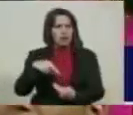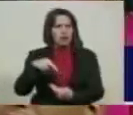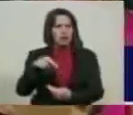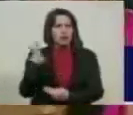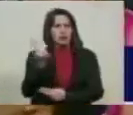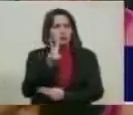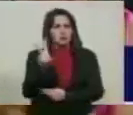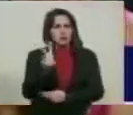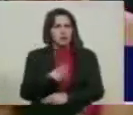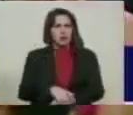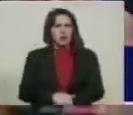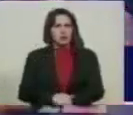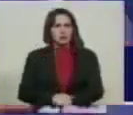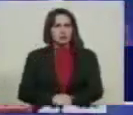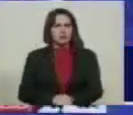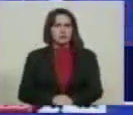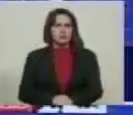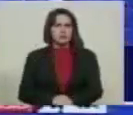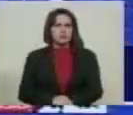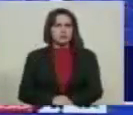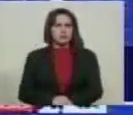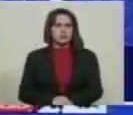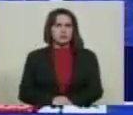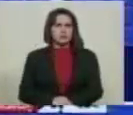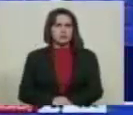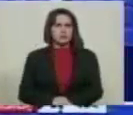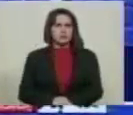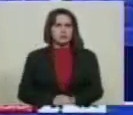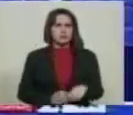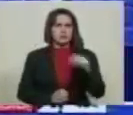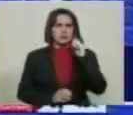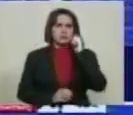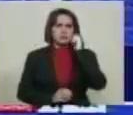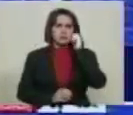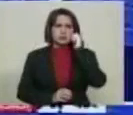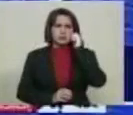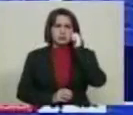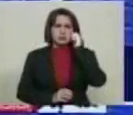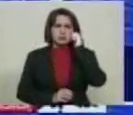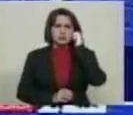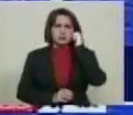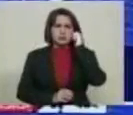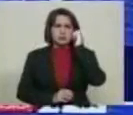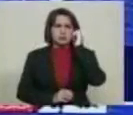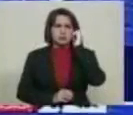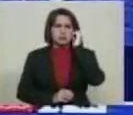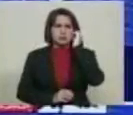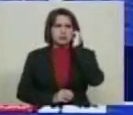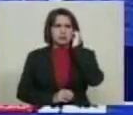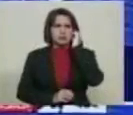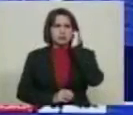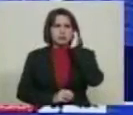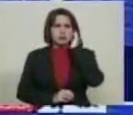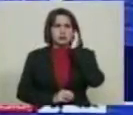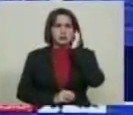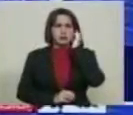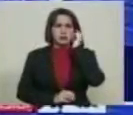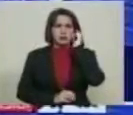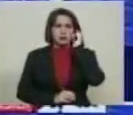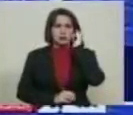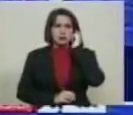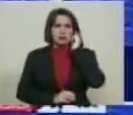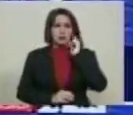No tenemos un partido aéreo, no tenemos una juventud aérea, tenemos un partido y una juventud